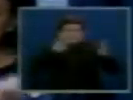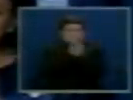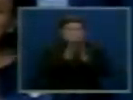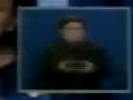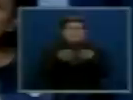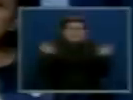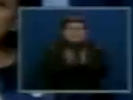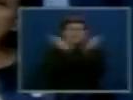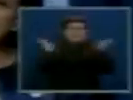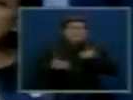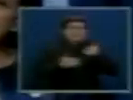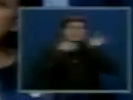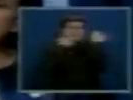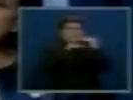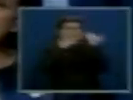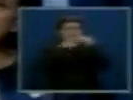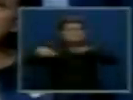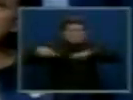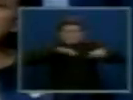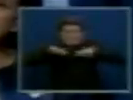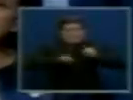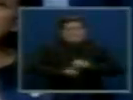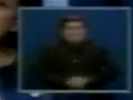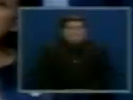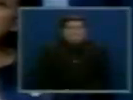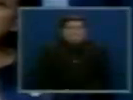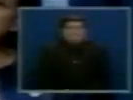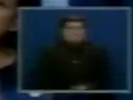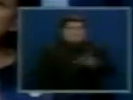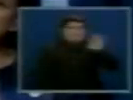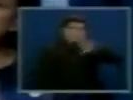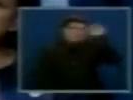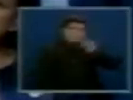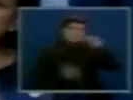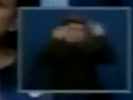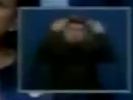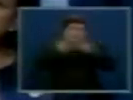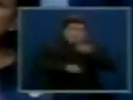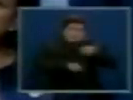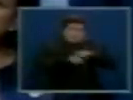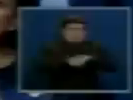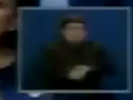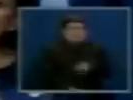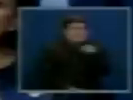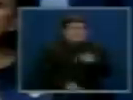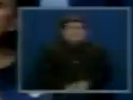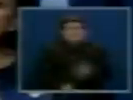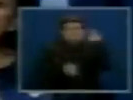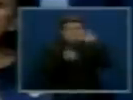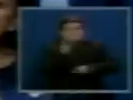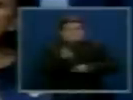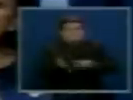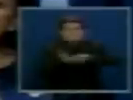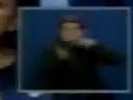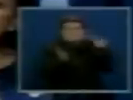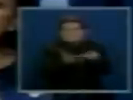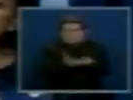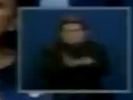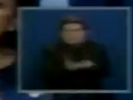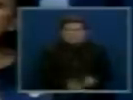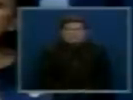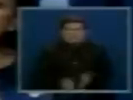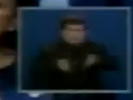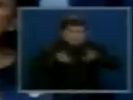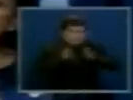tienen efectos limitados, pues el 90% del presupuesto nacional es rígido. En este sentido, la ruta